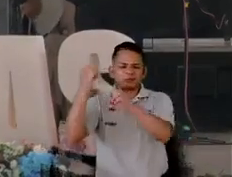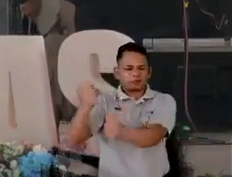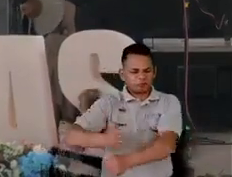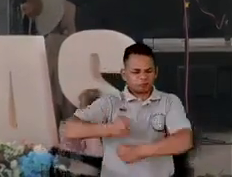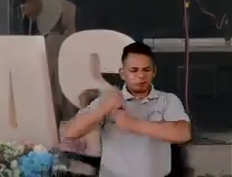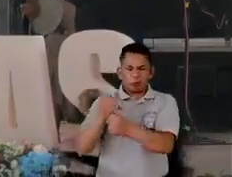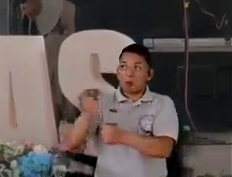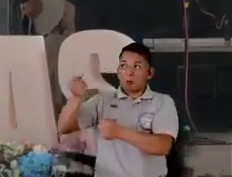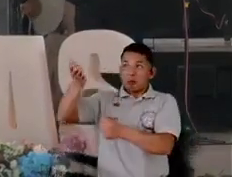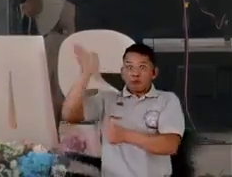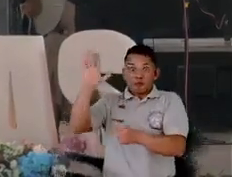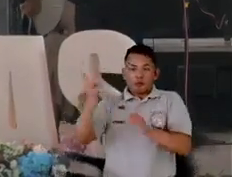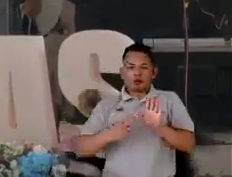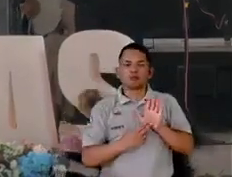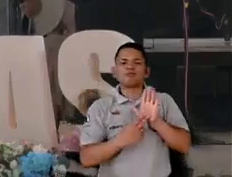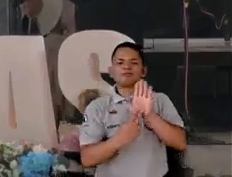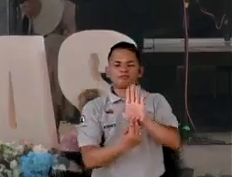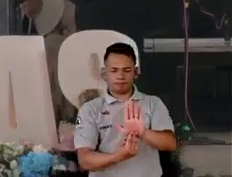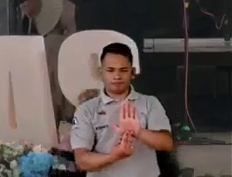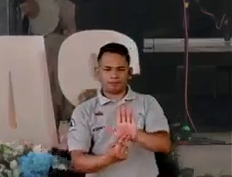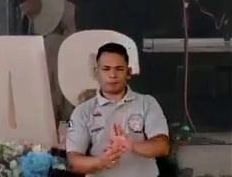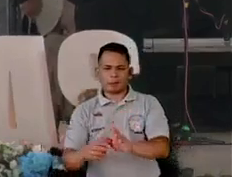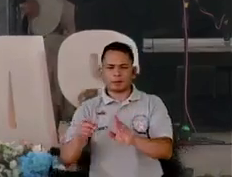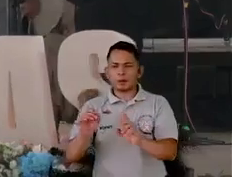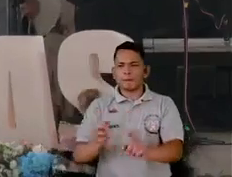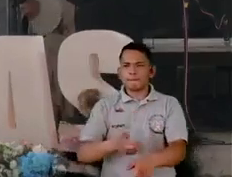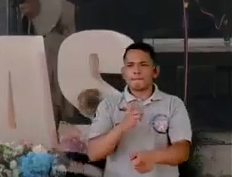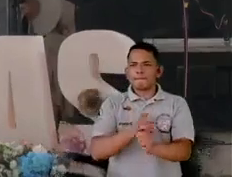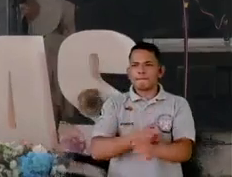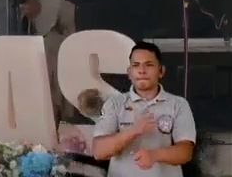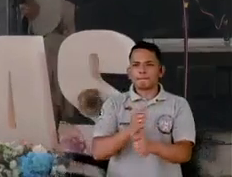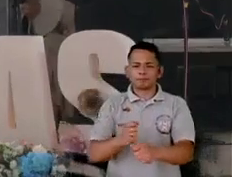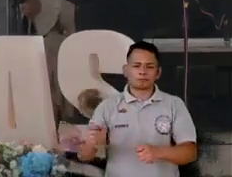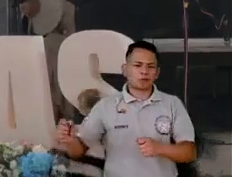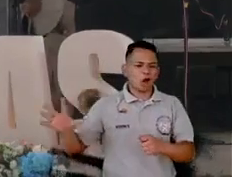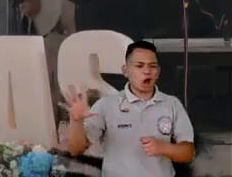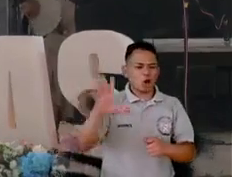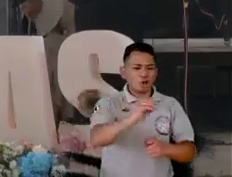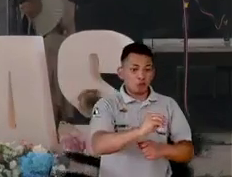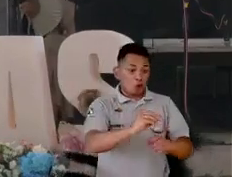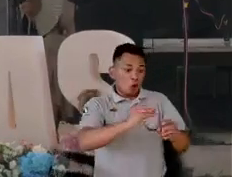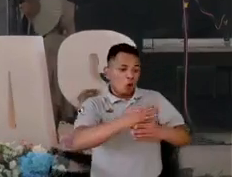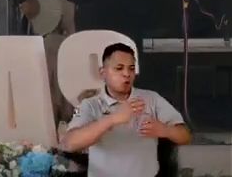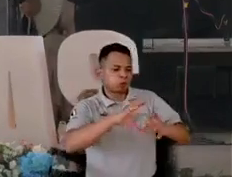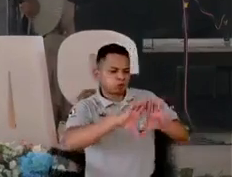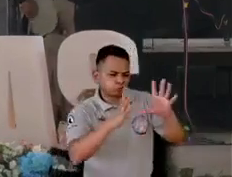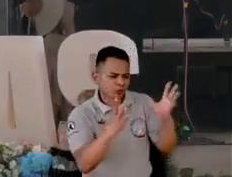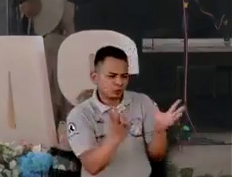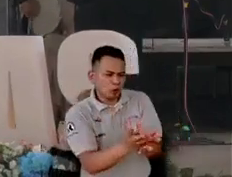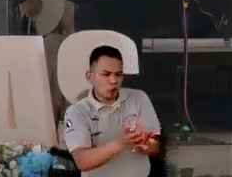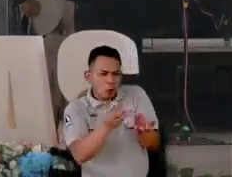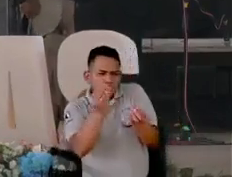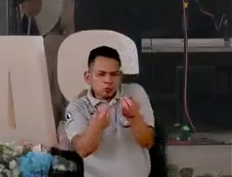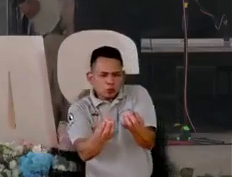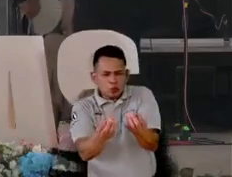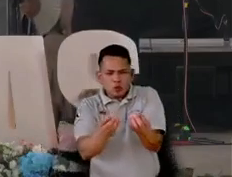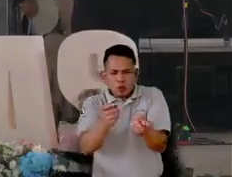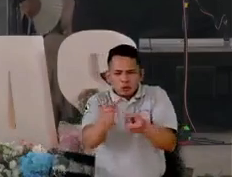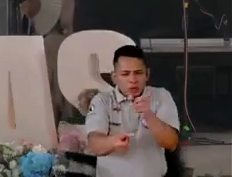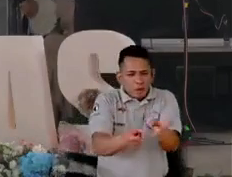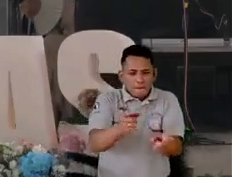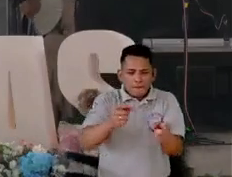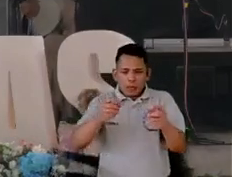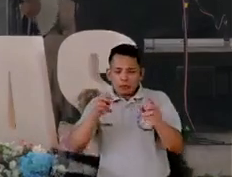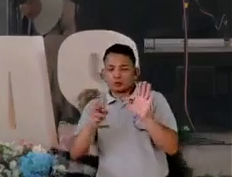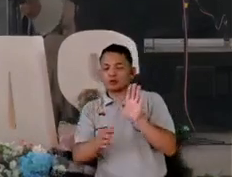se ha manifestado. Y en todito el mundo entero muchos han sido testigos